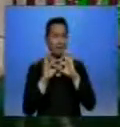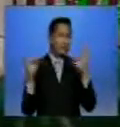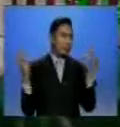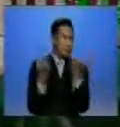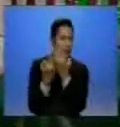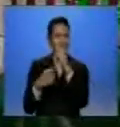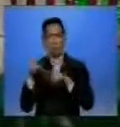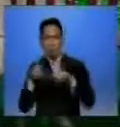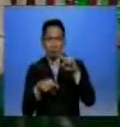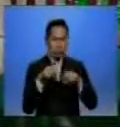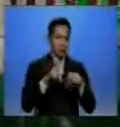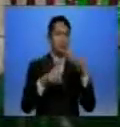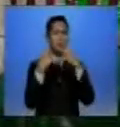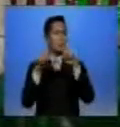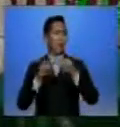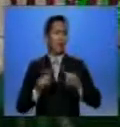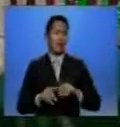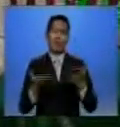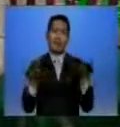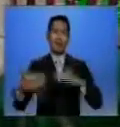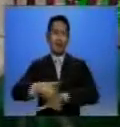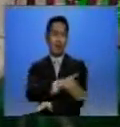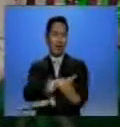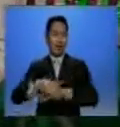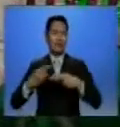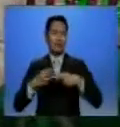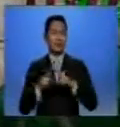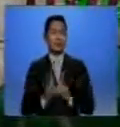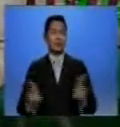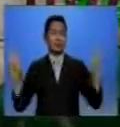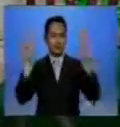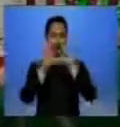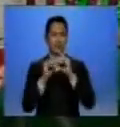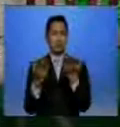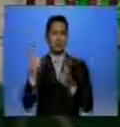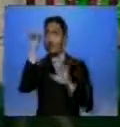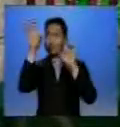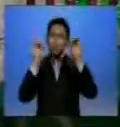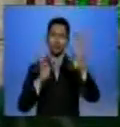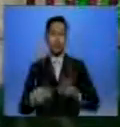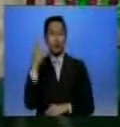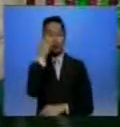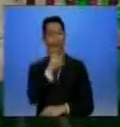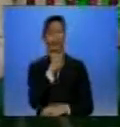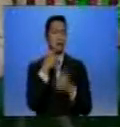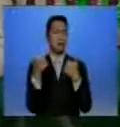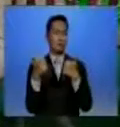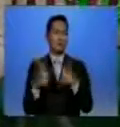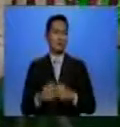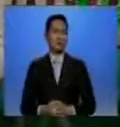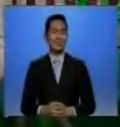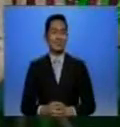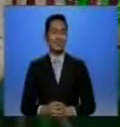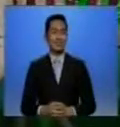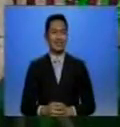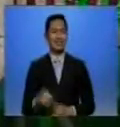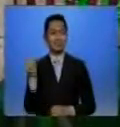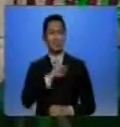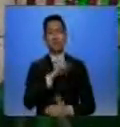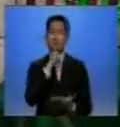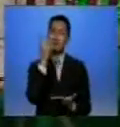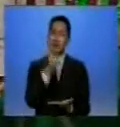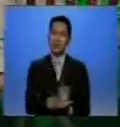sus amigos o sus seres queridos en la Avenida Naciones Unidas, que está maravillosamente iluminada. Es un lindo espectáculo de luces y un